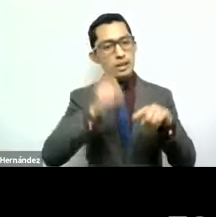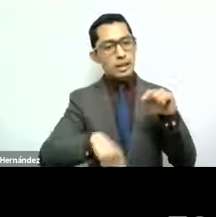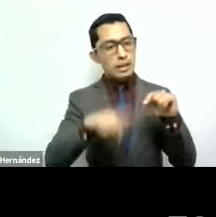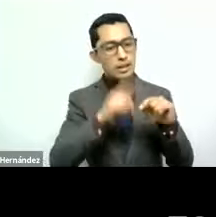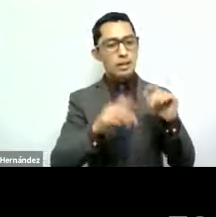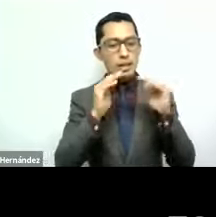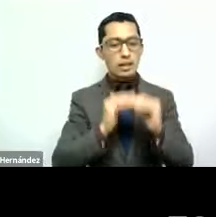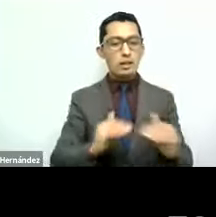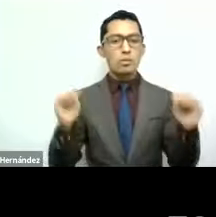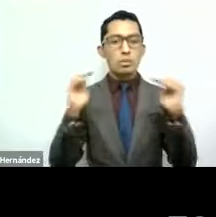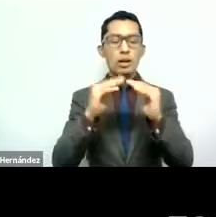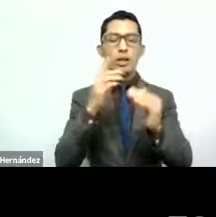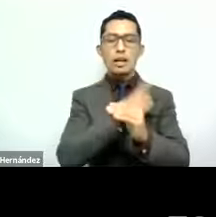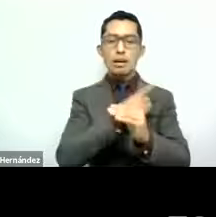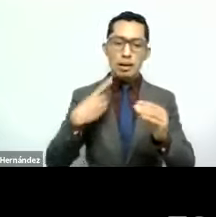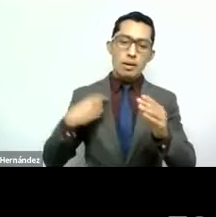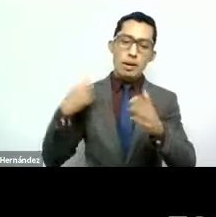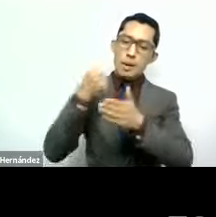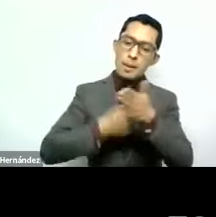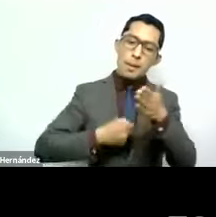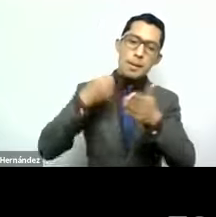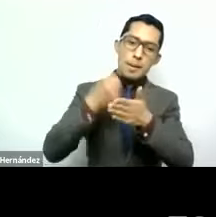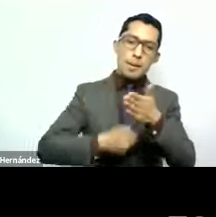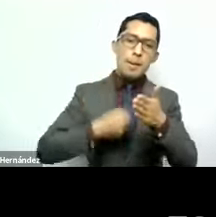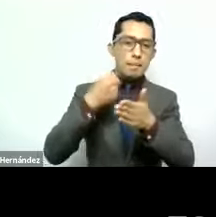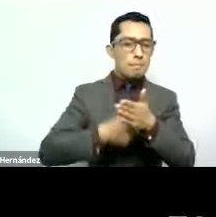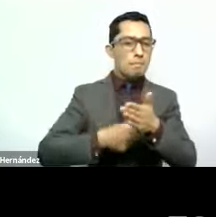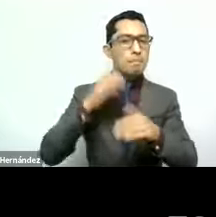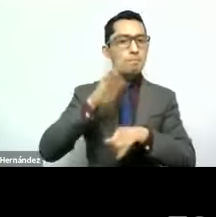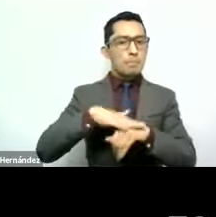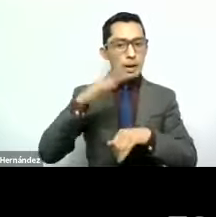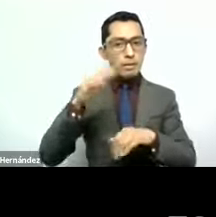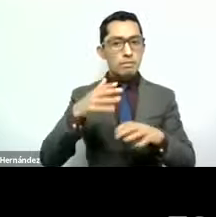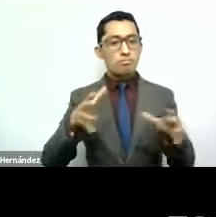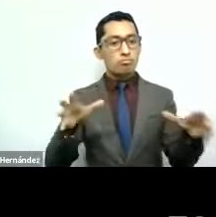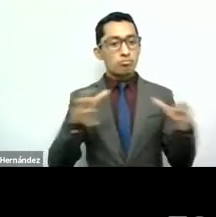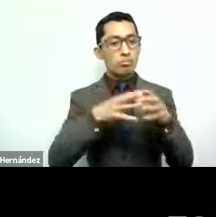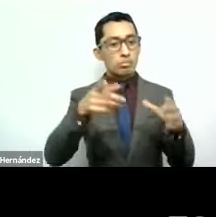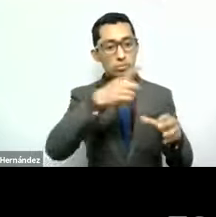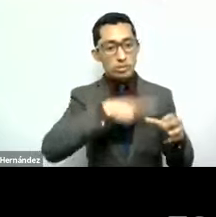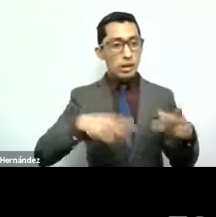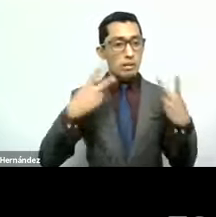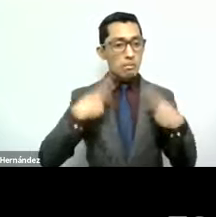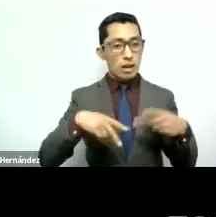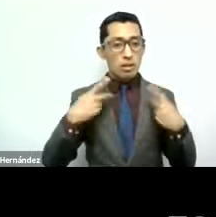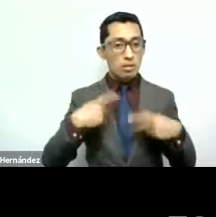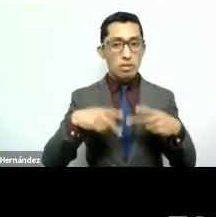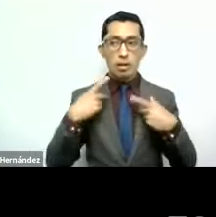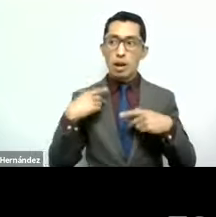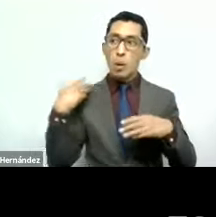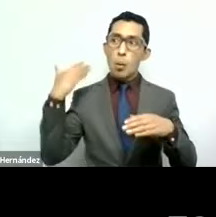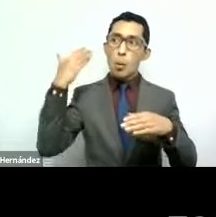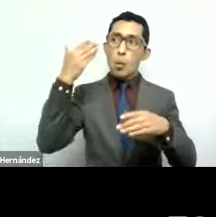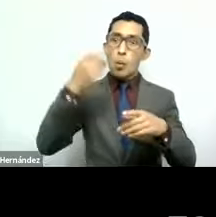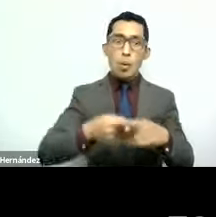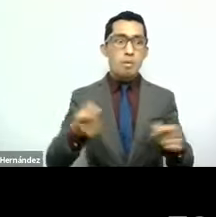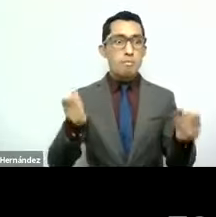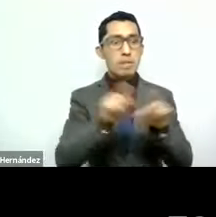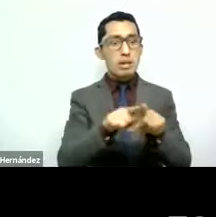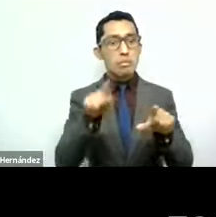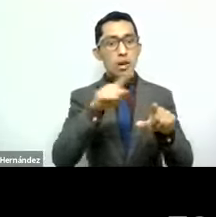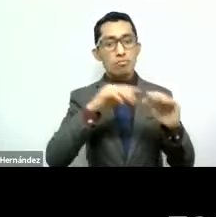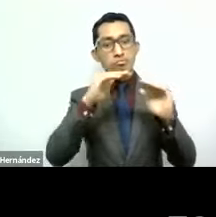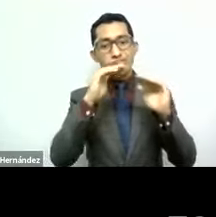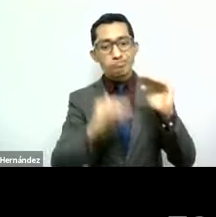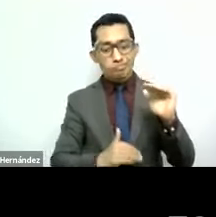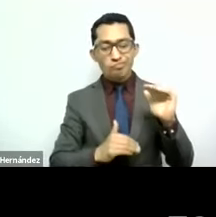impulsar un poco más, ¿no?, a ese grupo que históricamente ha estado en esa situación